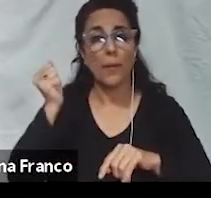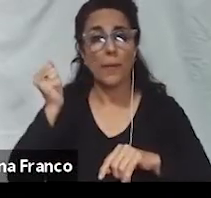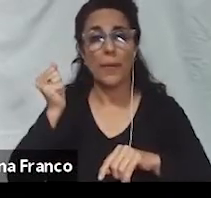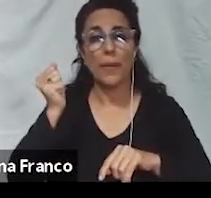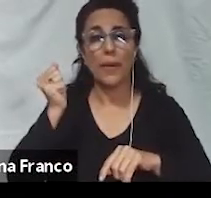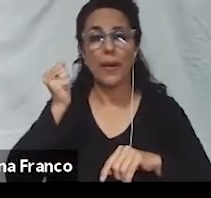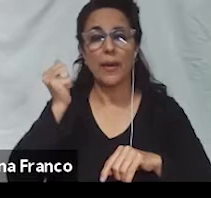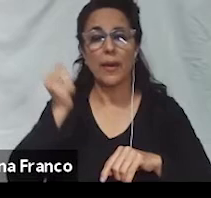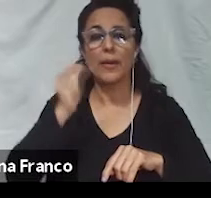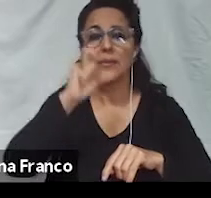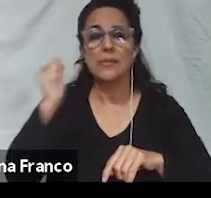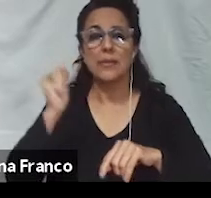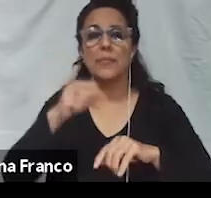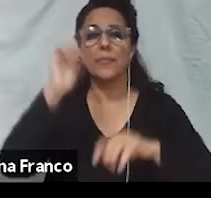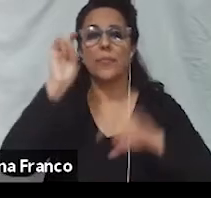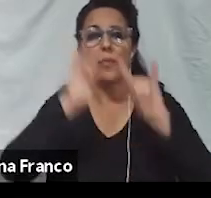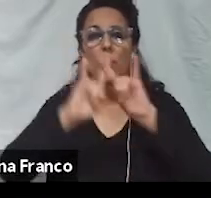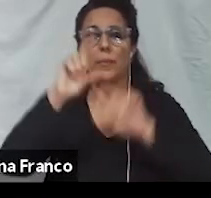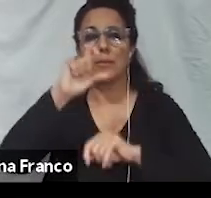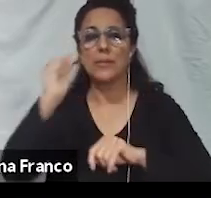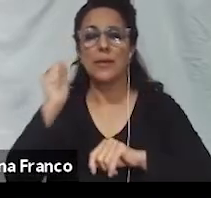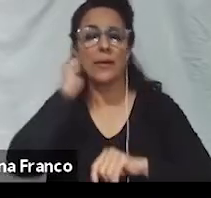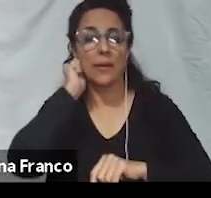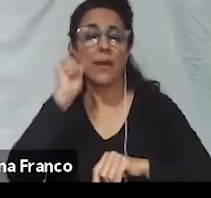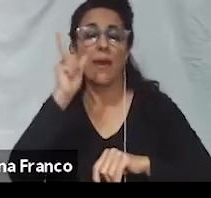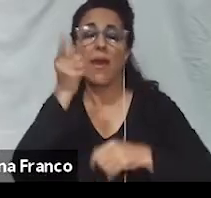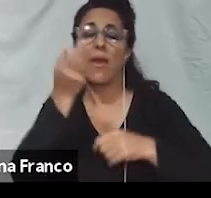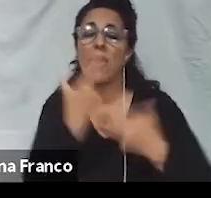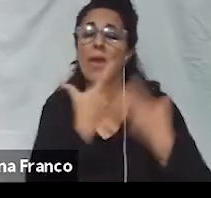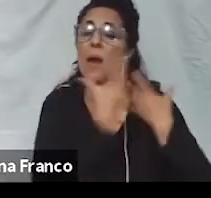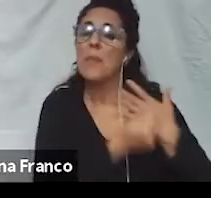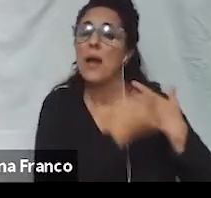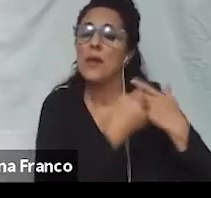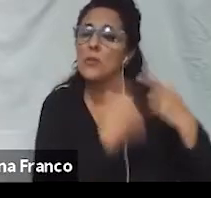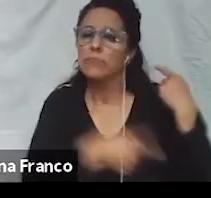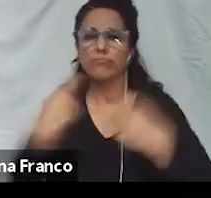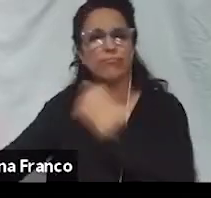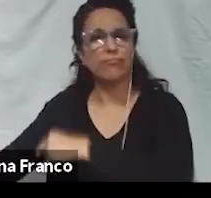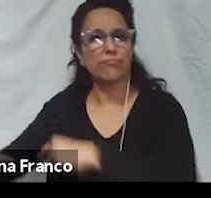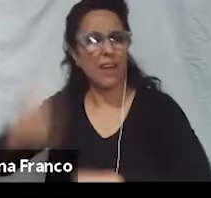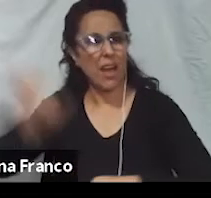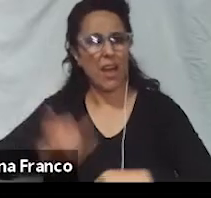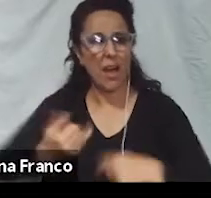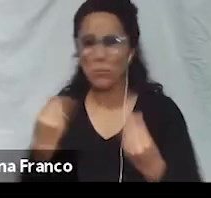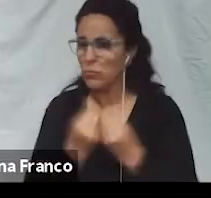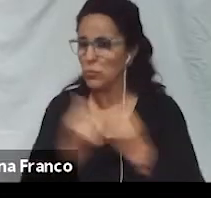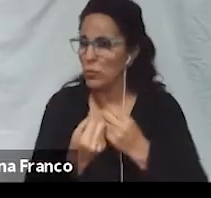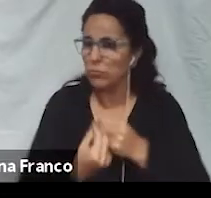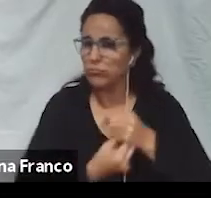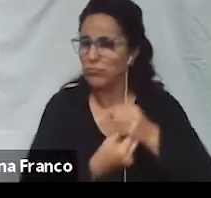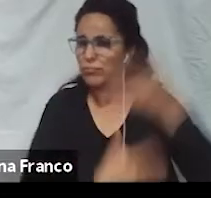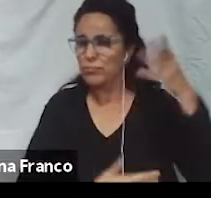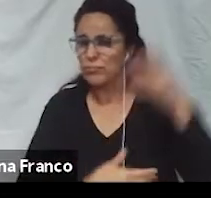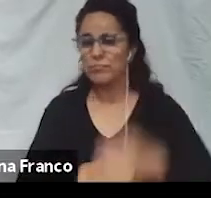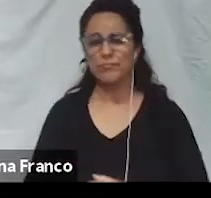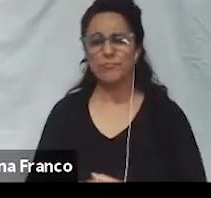WCAG, o dependiendo de las diferentes legislaciones pueden haber algunas variantes, pero en general son las WCAG.